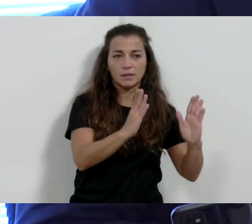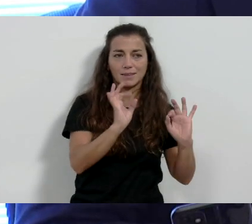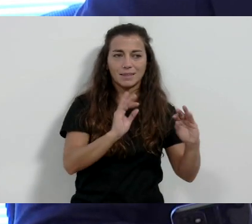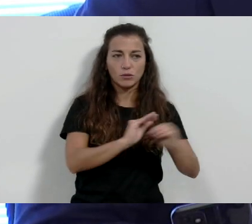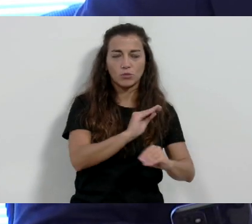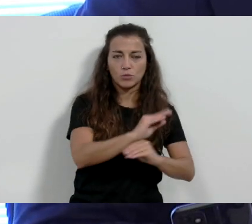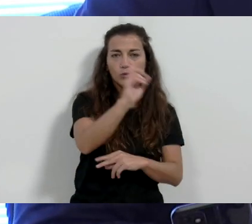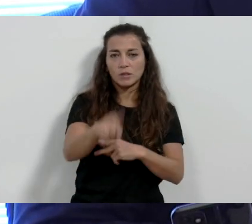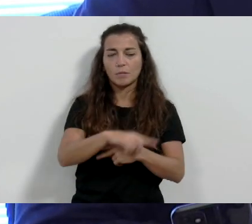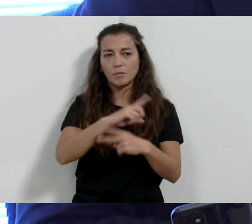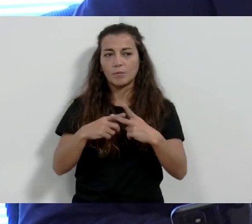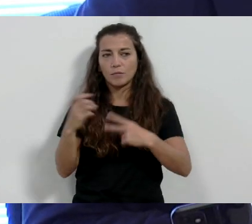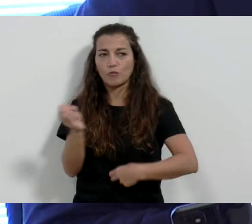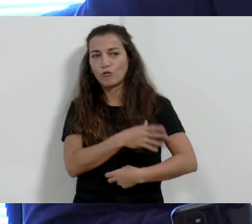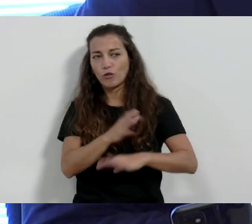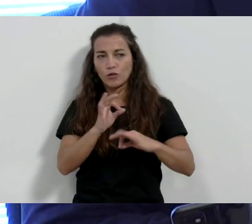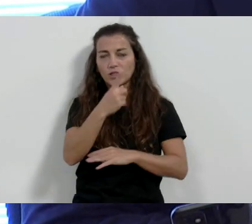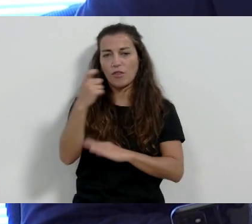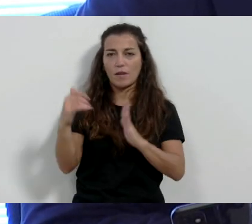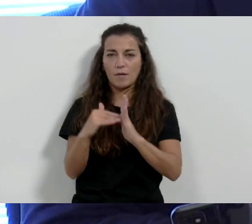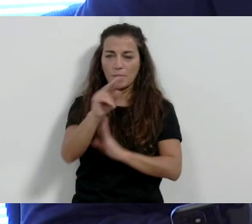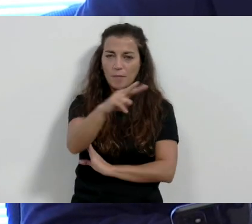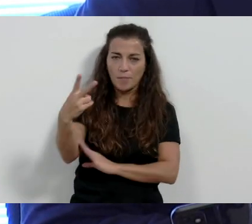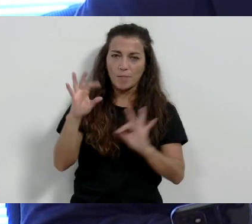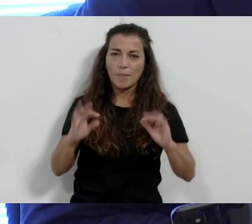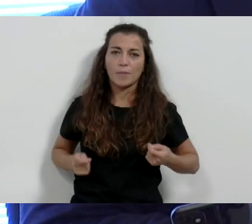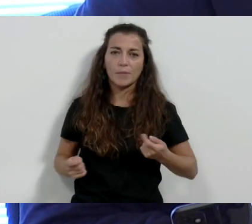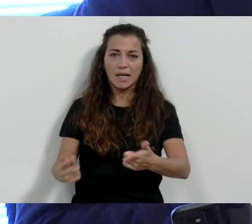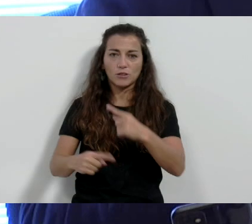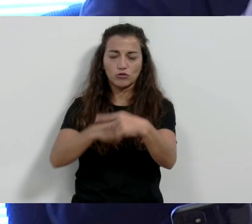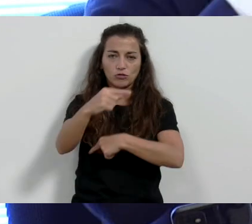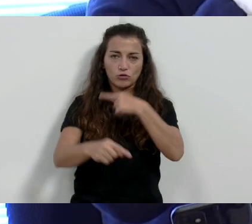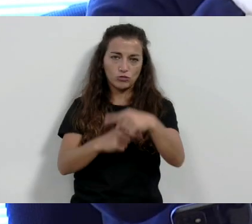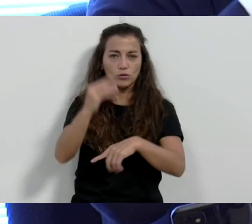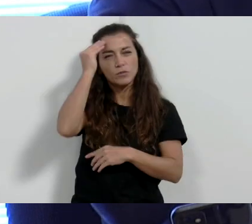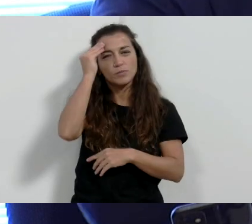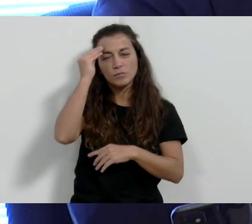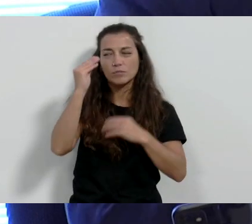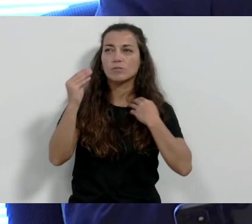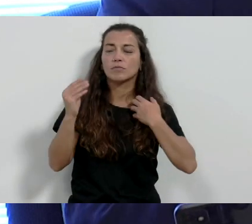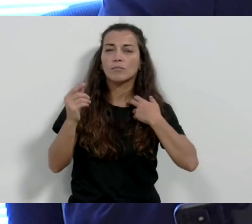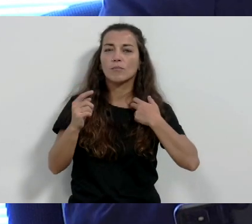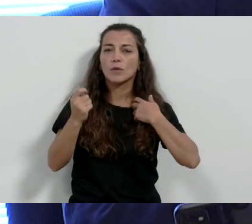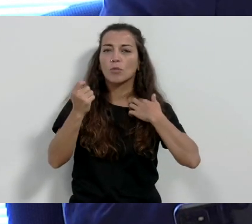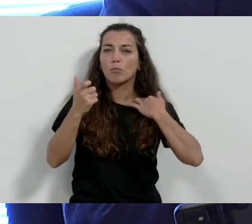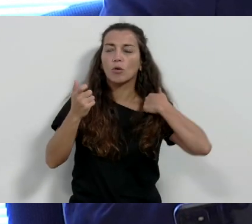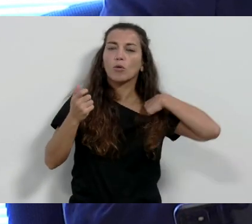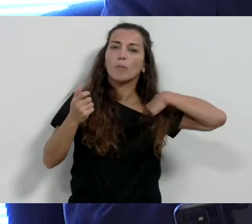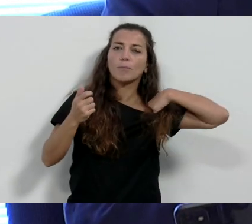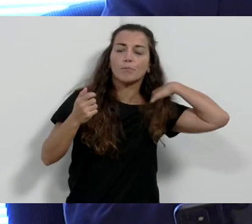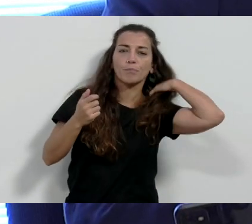de 100.000 euros para gastos familiares, pensando un poco también en el apoyo en el pequeño comercio y que